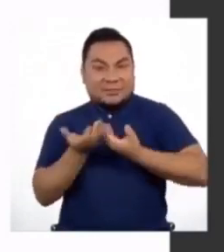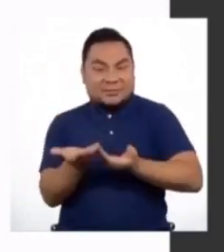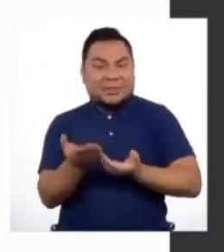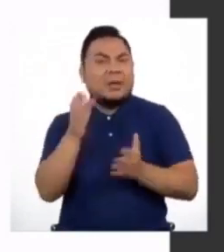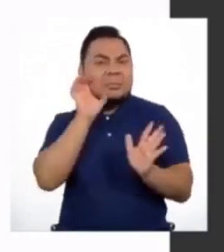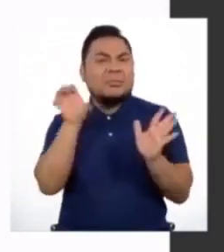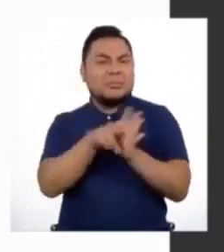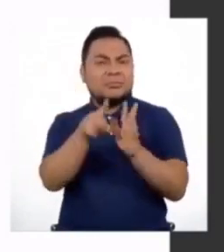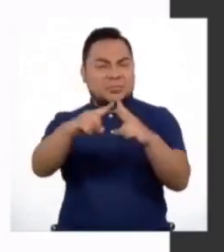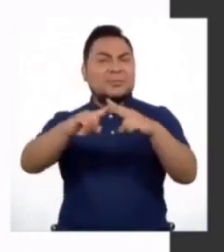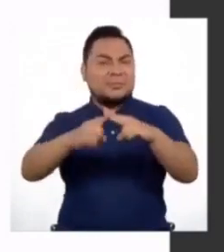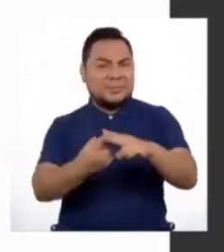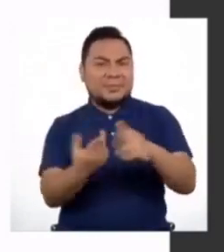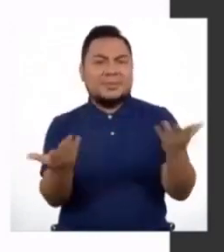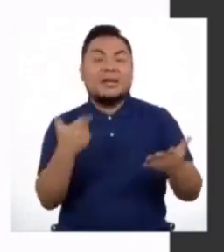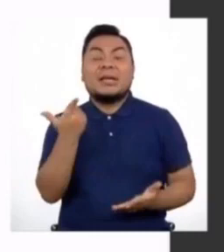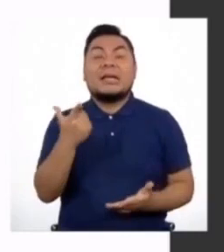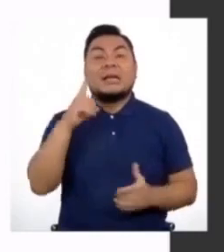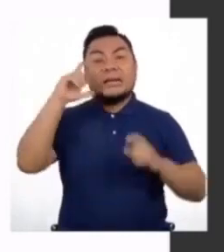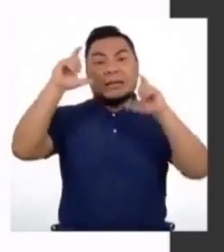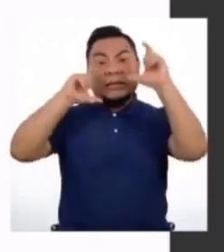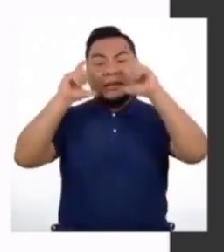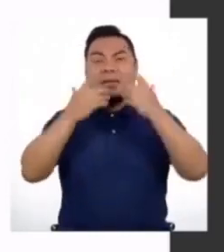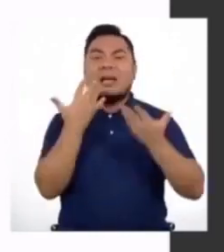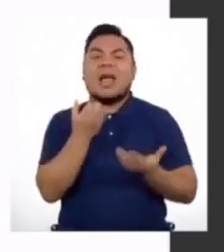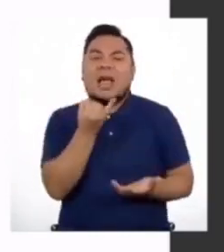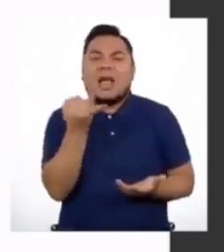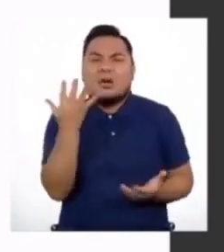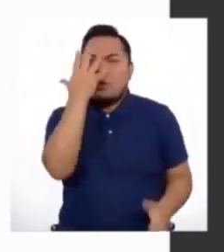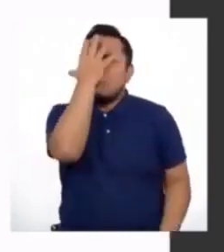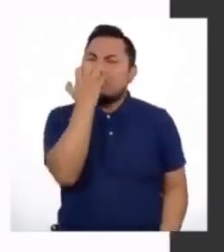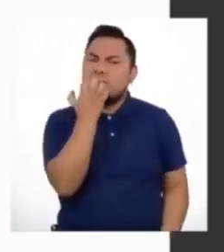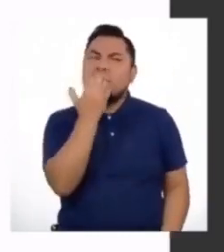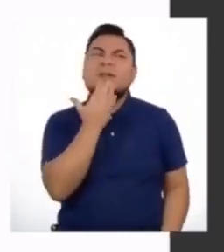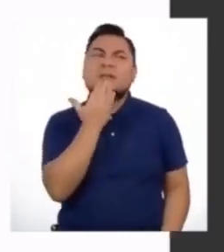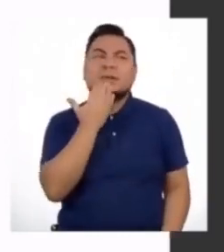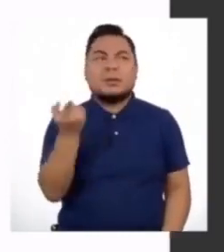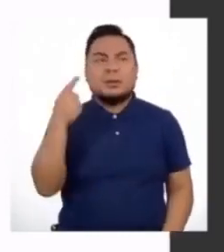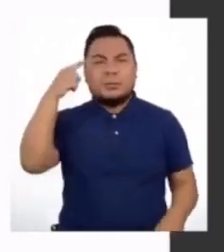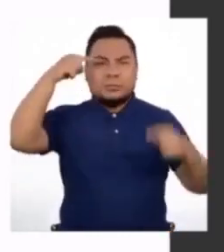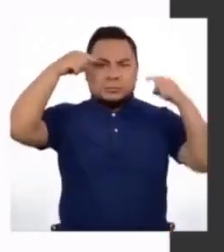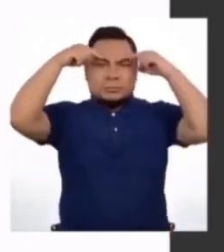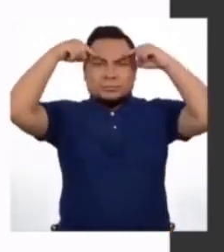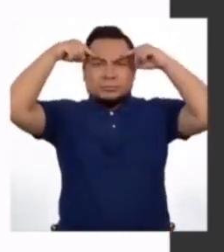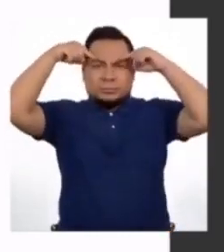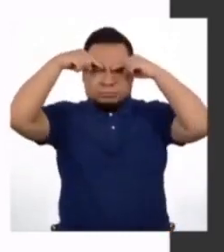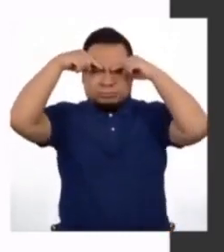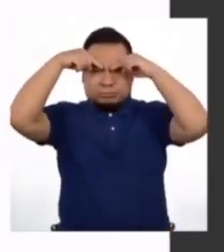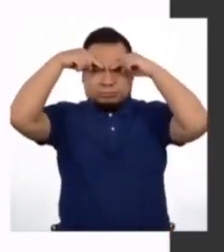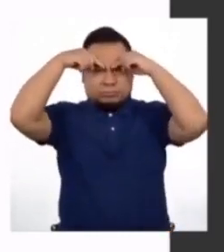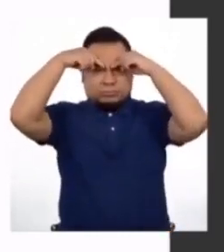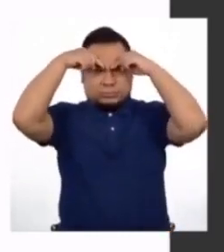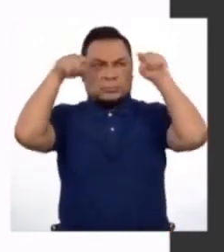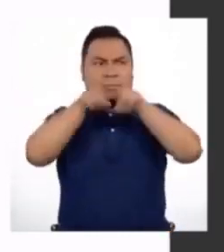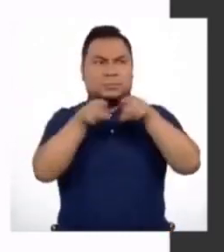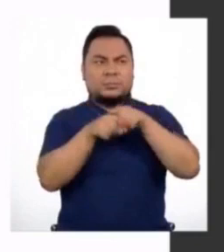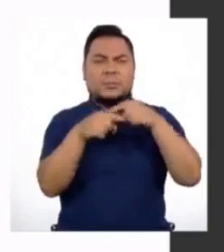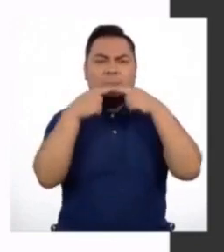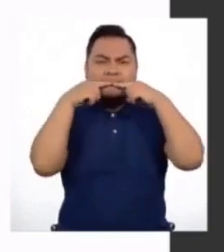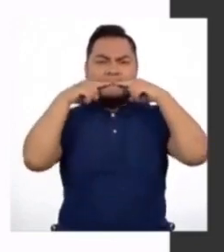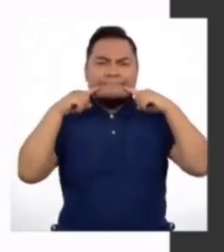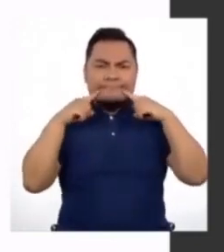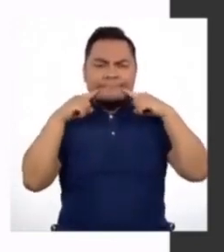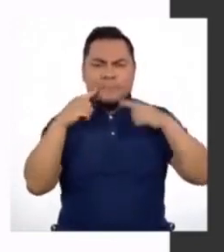podemos empezar con un gesto de alguien muy molesto. Esas 2 cejas hacia abajo y la línea de la boca también hacia